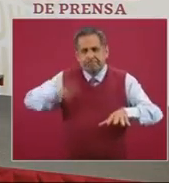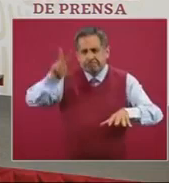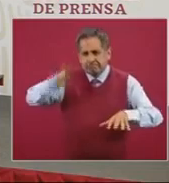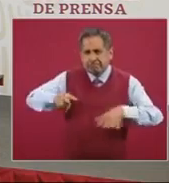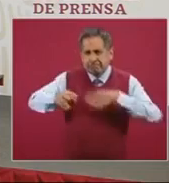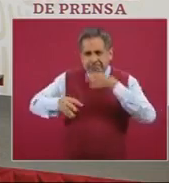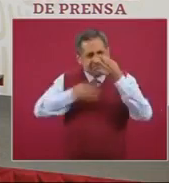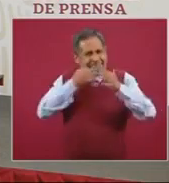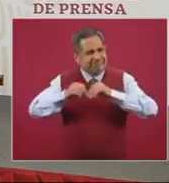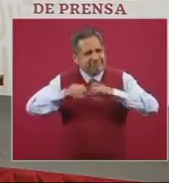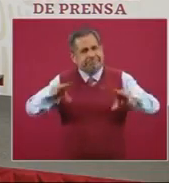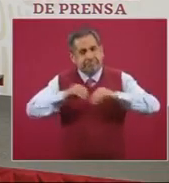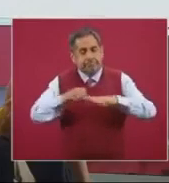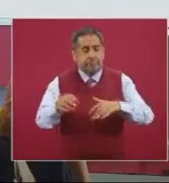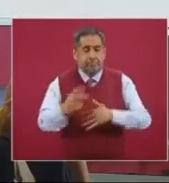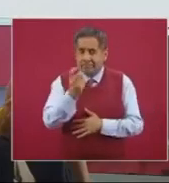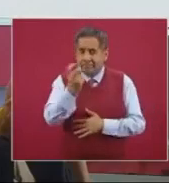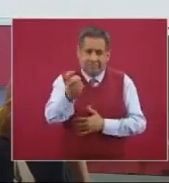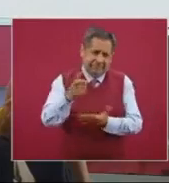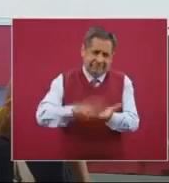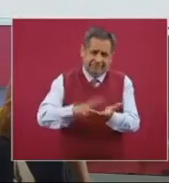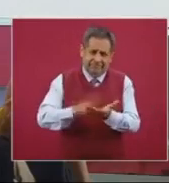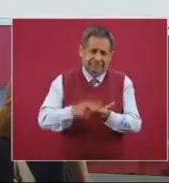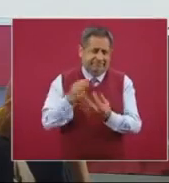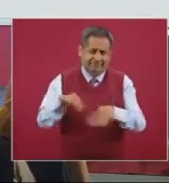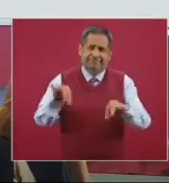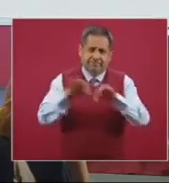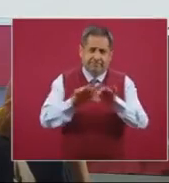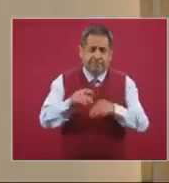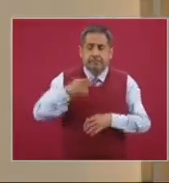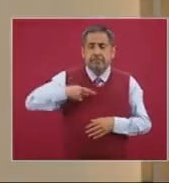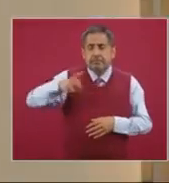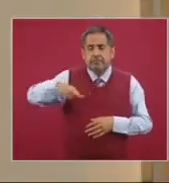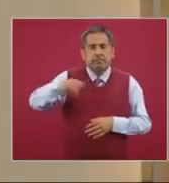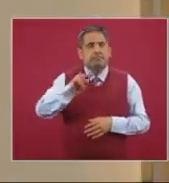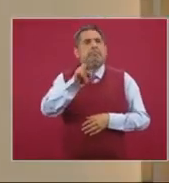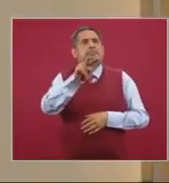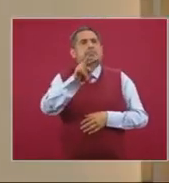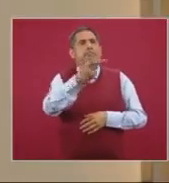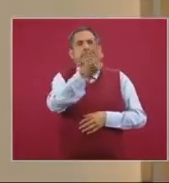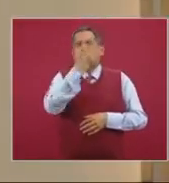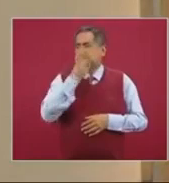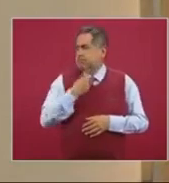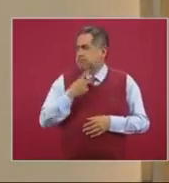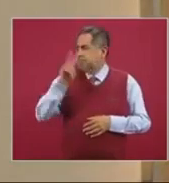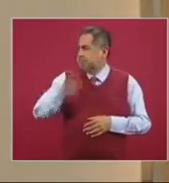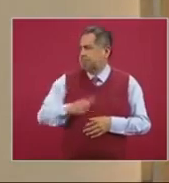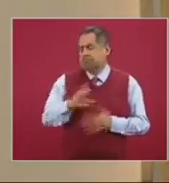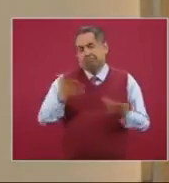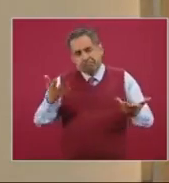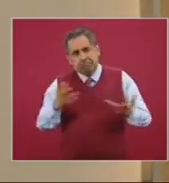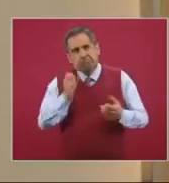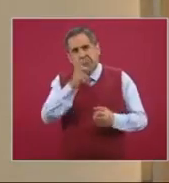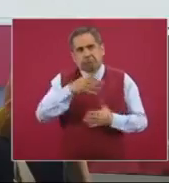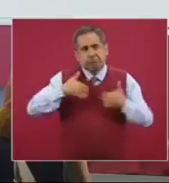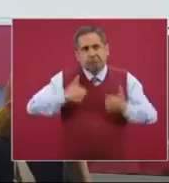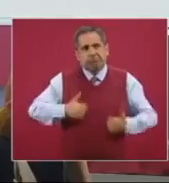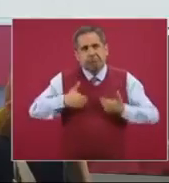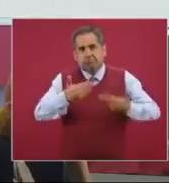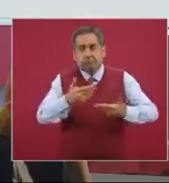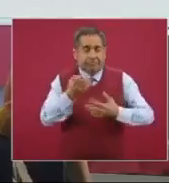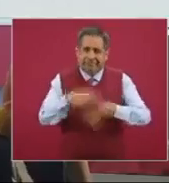pase lo que pase, porque de esa manera el pueblo sabe que el gobierno le habla con la verdad.